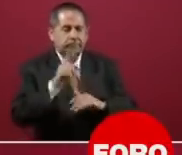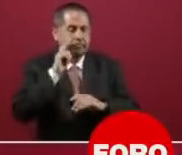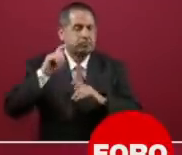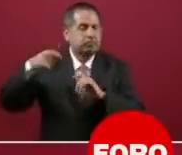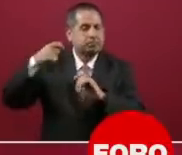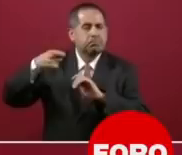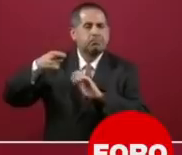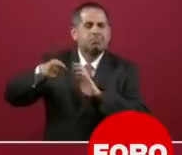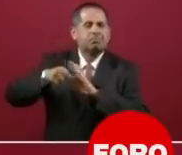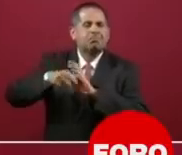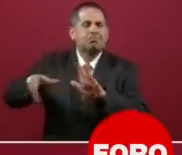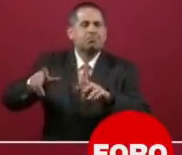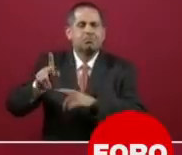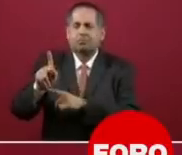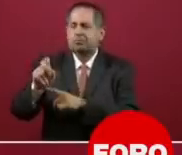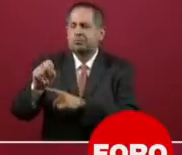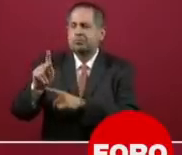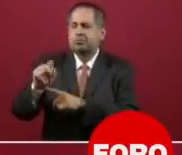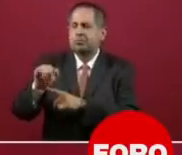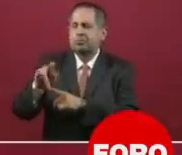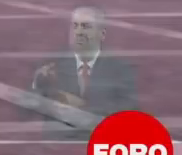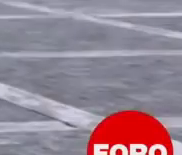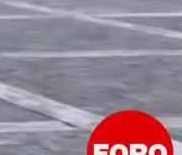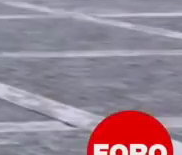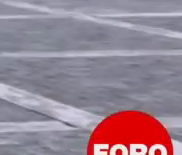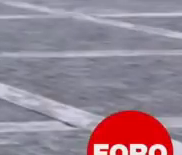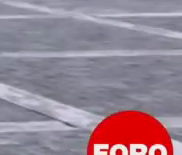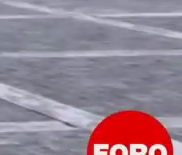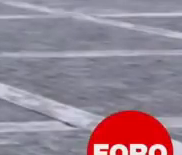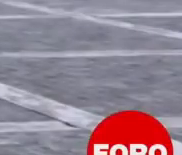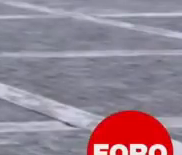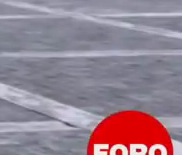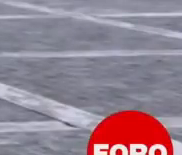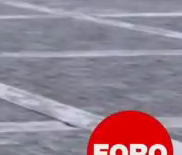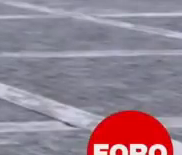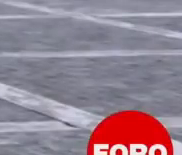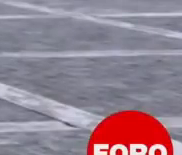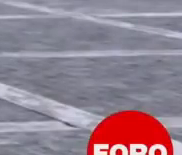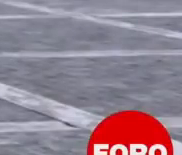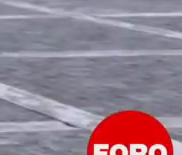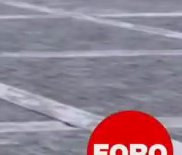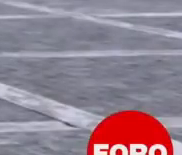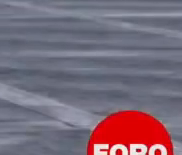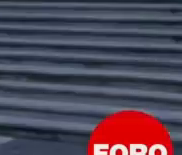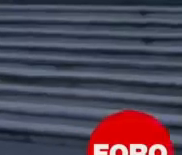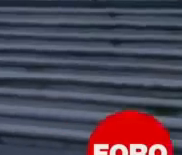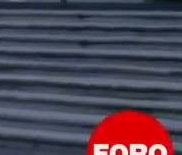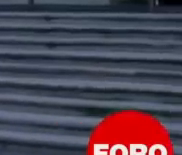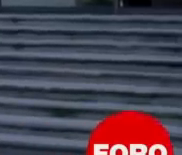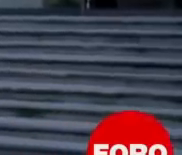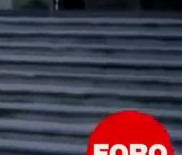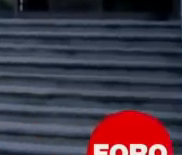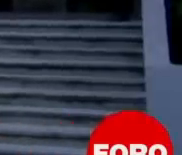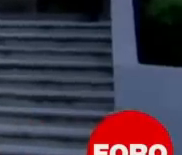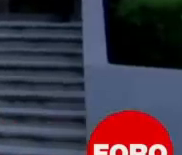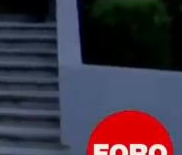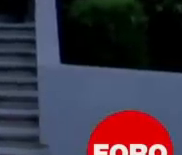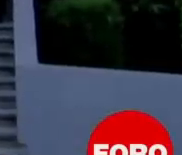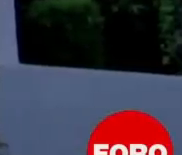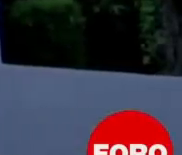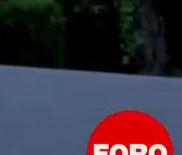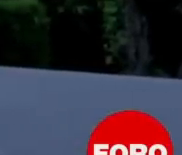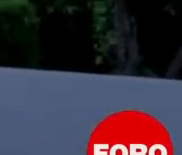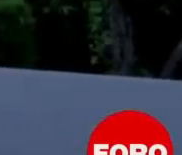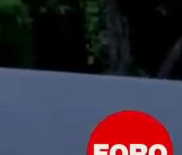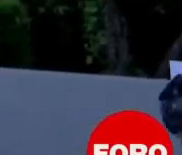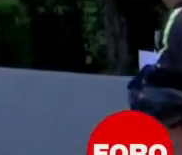del populismo en América. Debido a que las leyes no son retroactivas, no se podría aplicar la